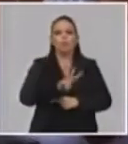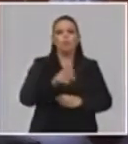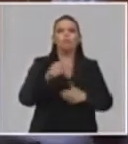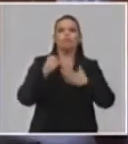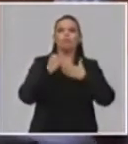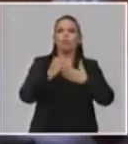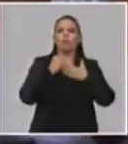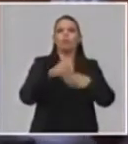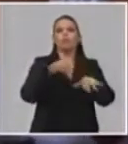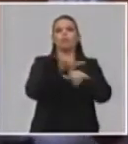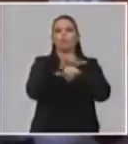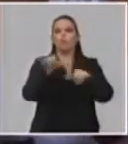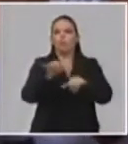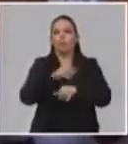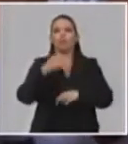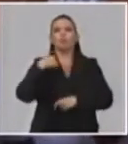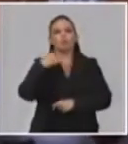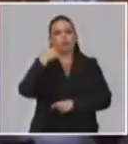he escuchado?